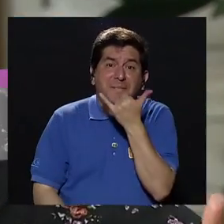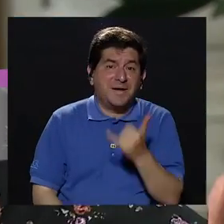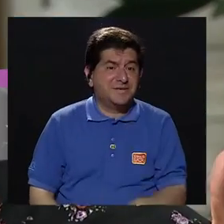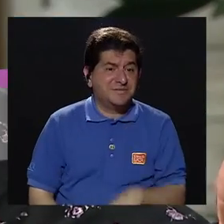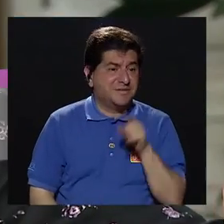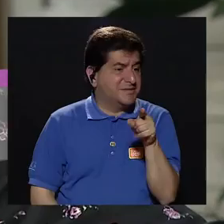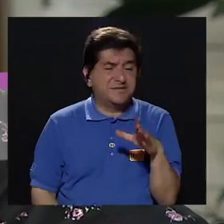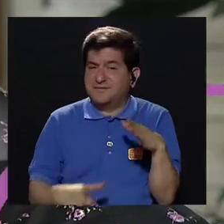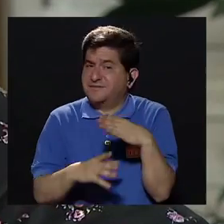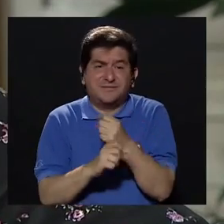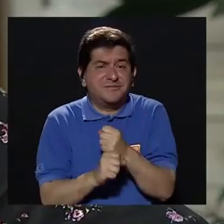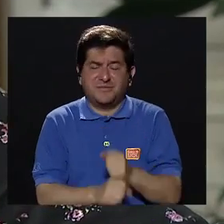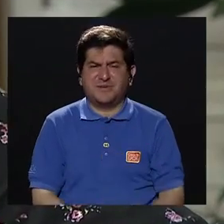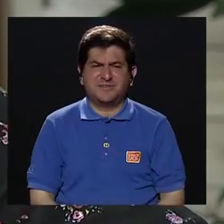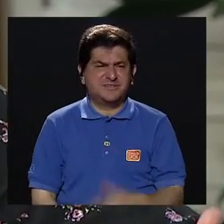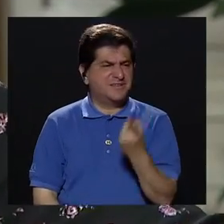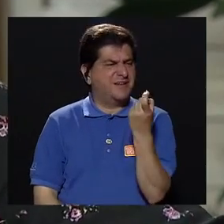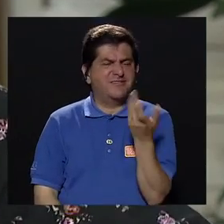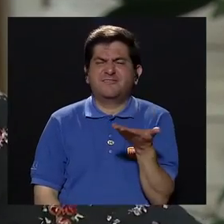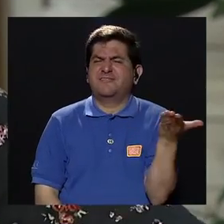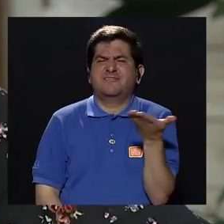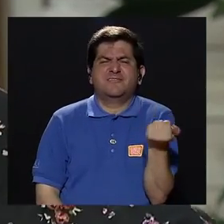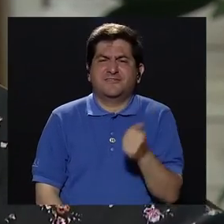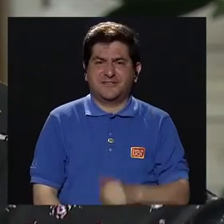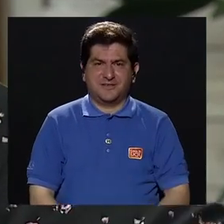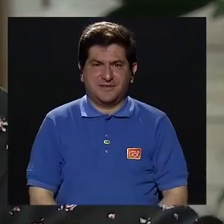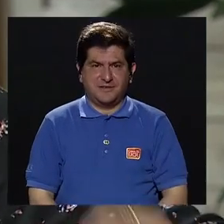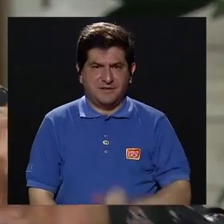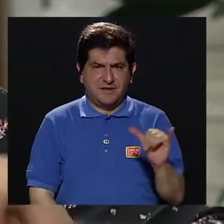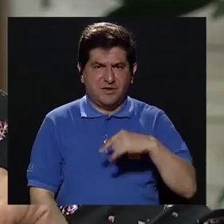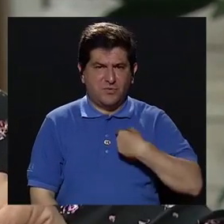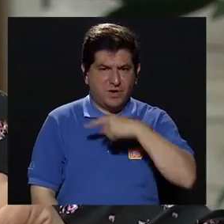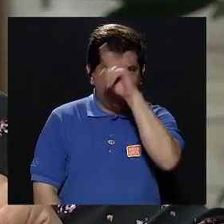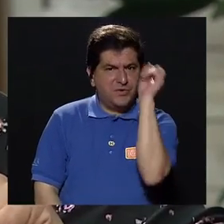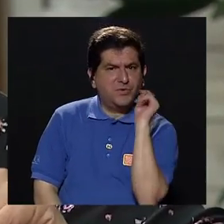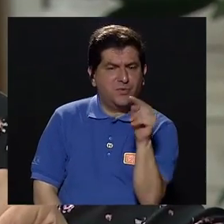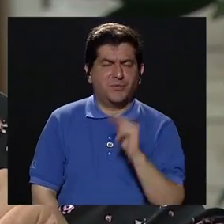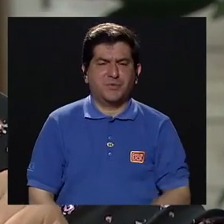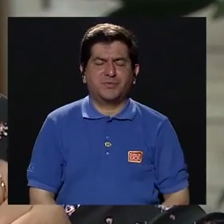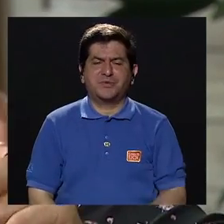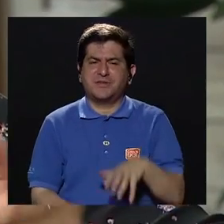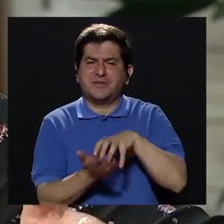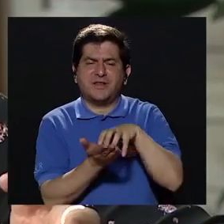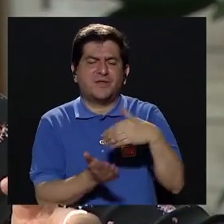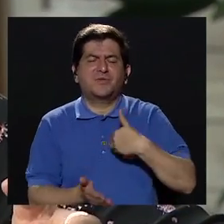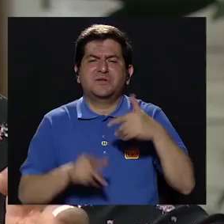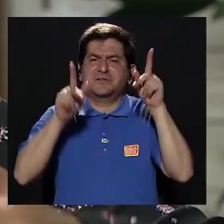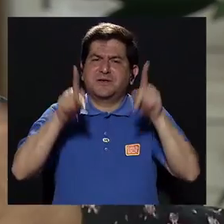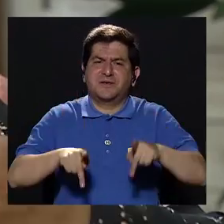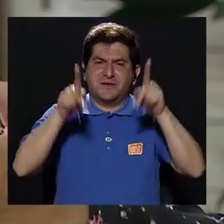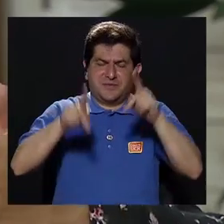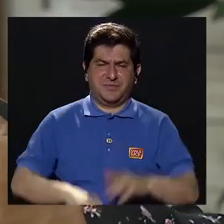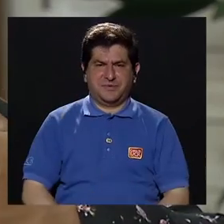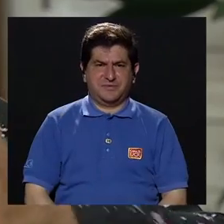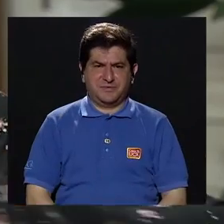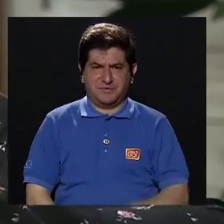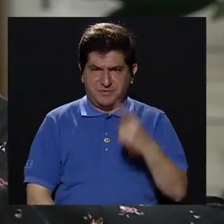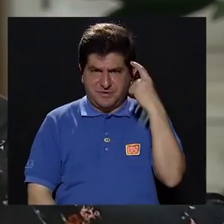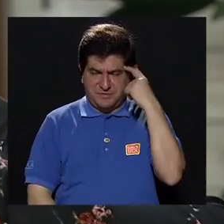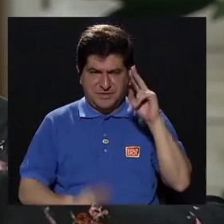¿qué pasa que no lo hacemos? O sea, ¿qué hace falta, verdad? Y también quería preguntarle, ¿cuáles son esas dudas que tienen las